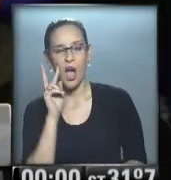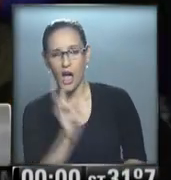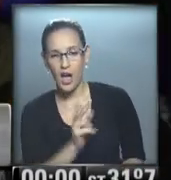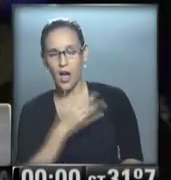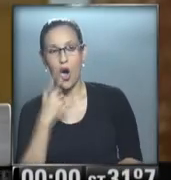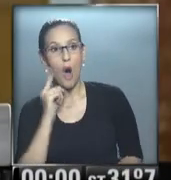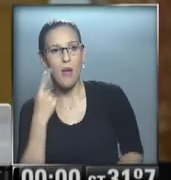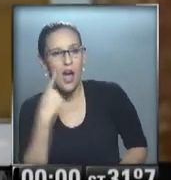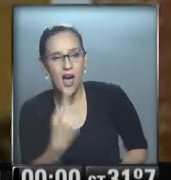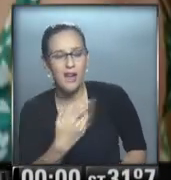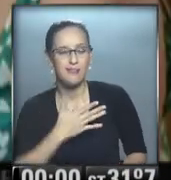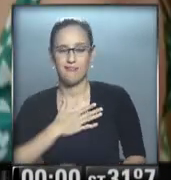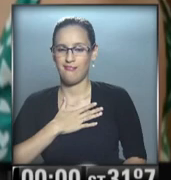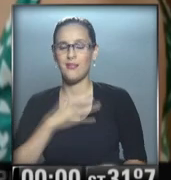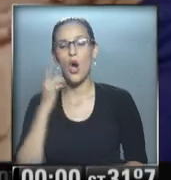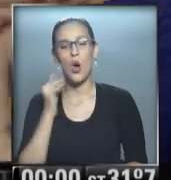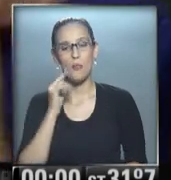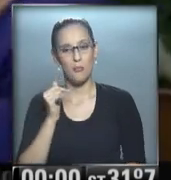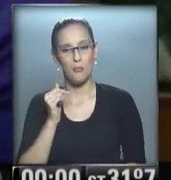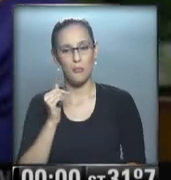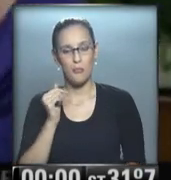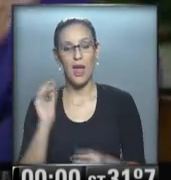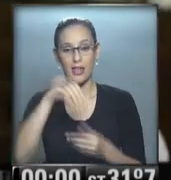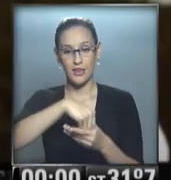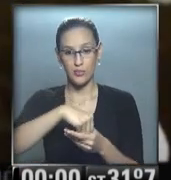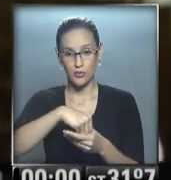Gordon-Levitt. El personaje que hace Levitt tiene que ver con,